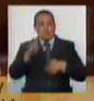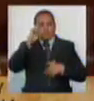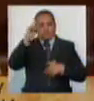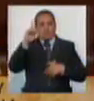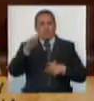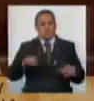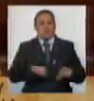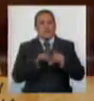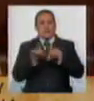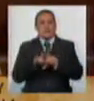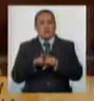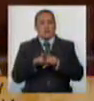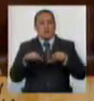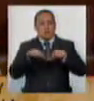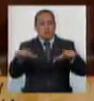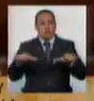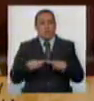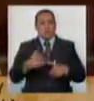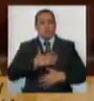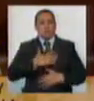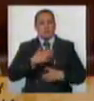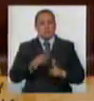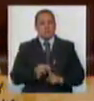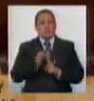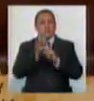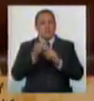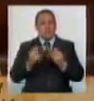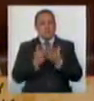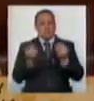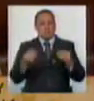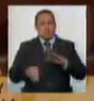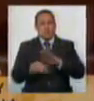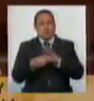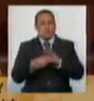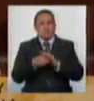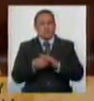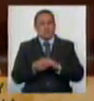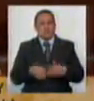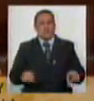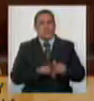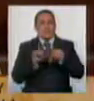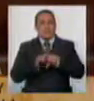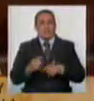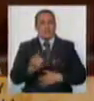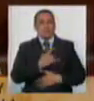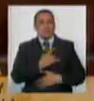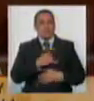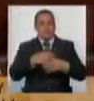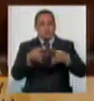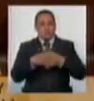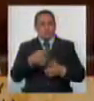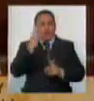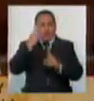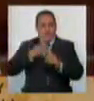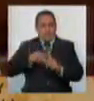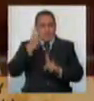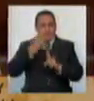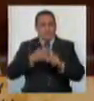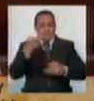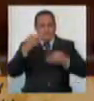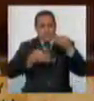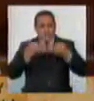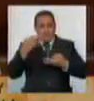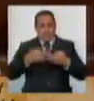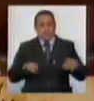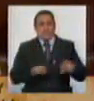también la Procuraduría Pública Especializada en Delitos de Corrupción, la Unidad de Análisis Financiero y Pericial y